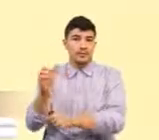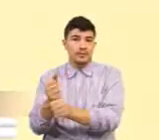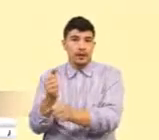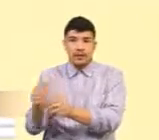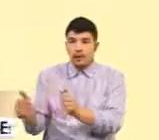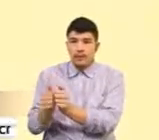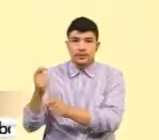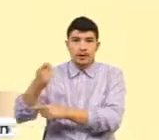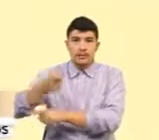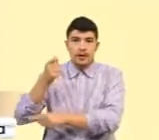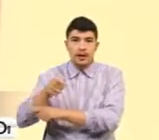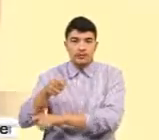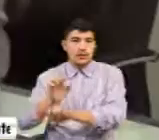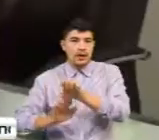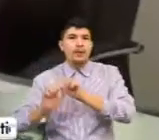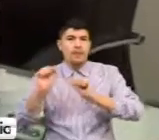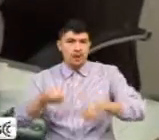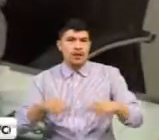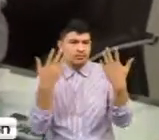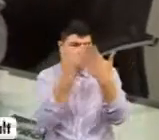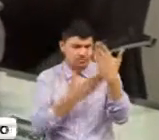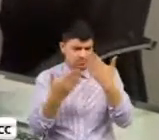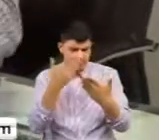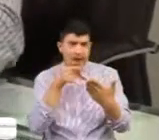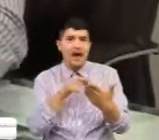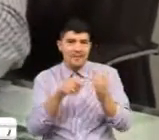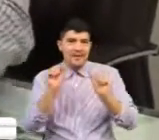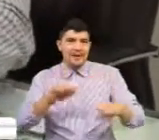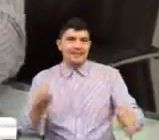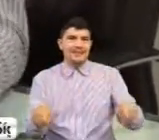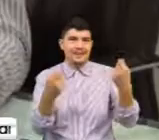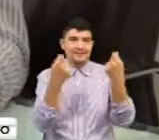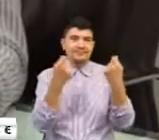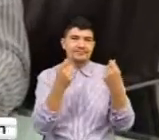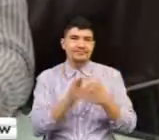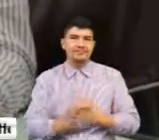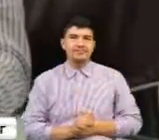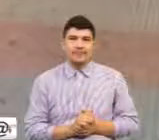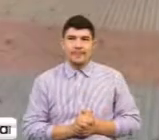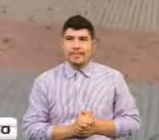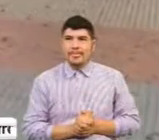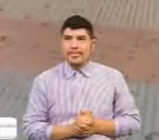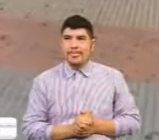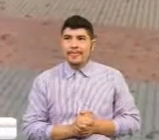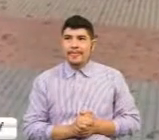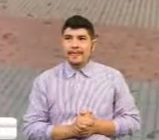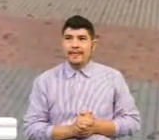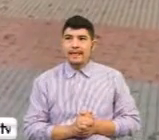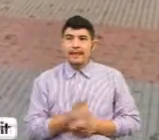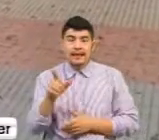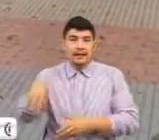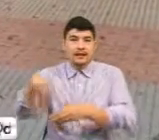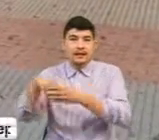abogado defensor con lo cual lograron desvirtuar las diferentes razones por las cuales se le había dictado medida de aseguramiento siendo recluido